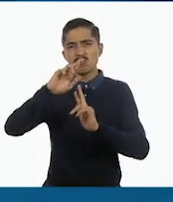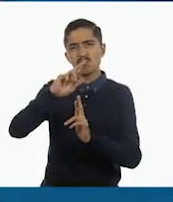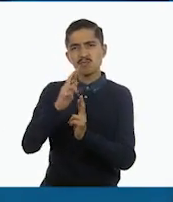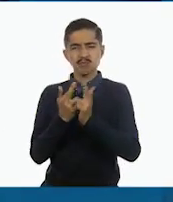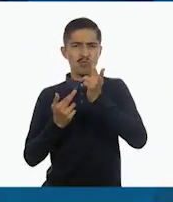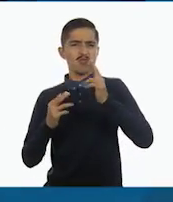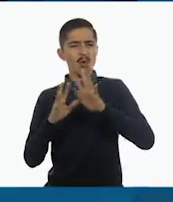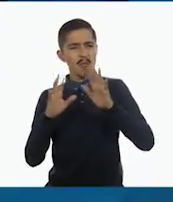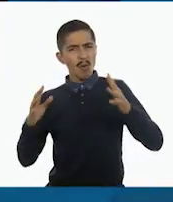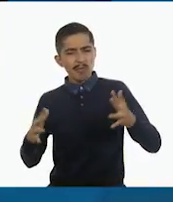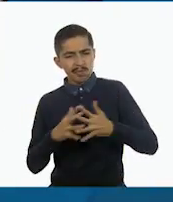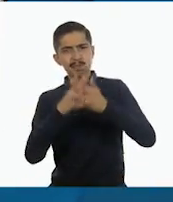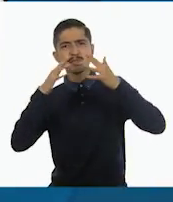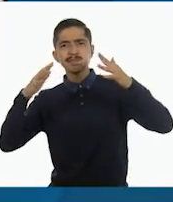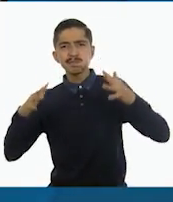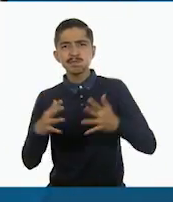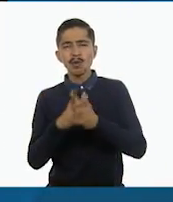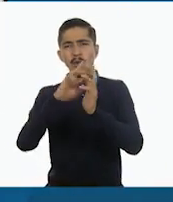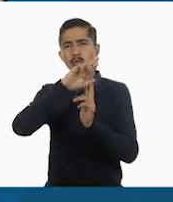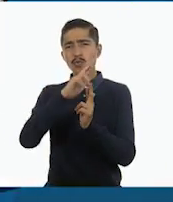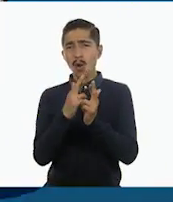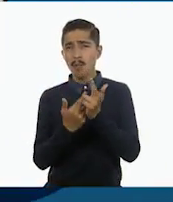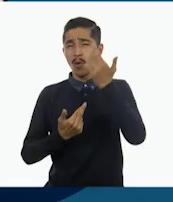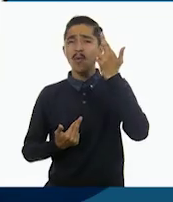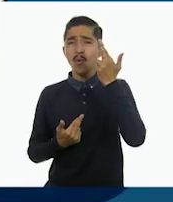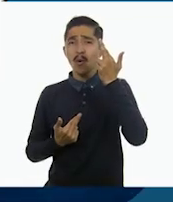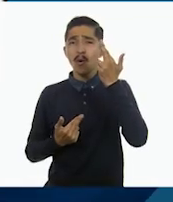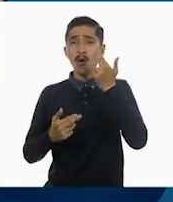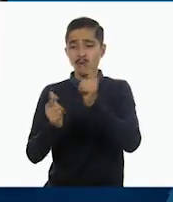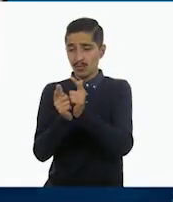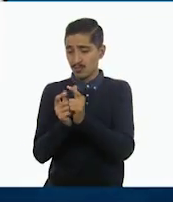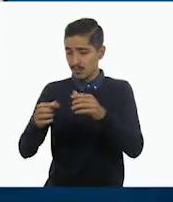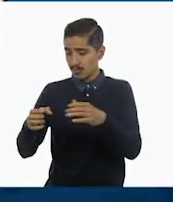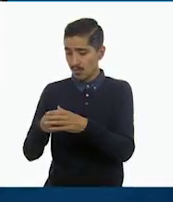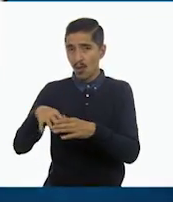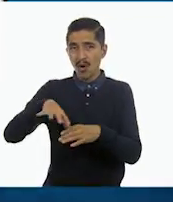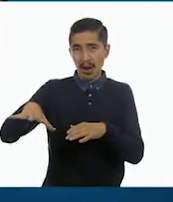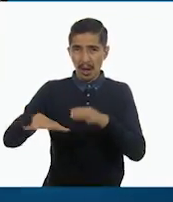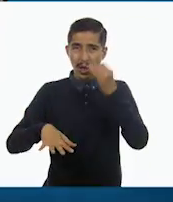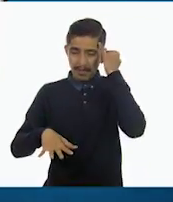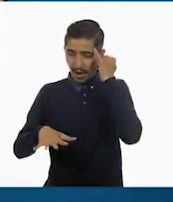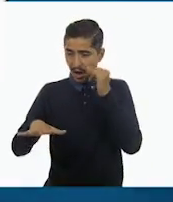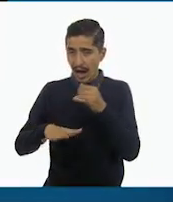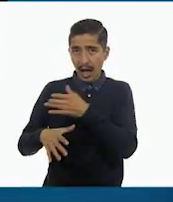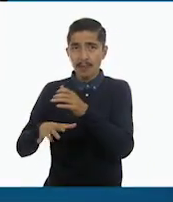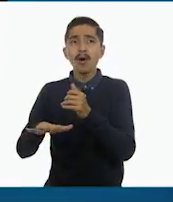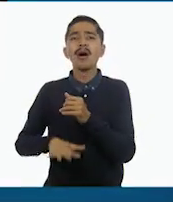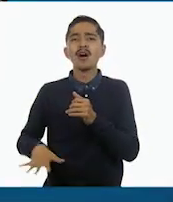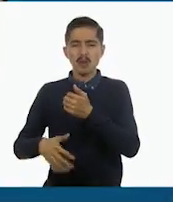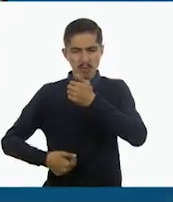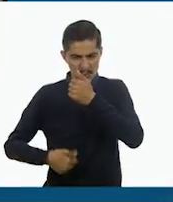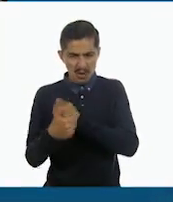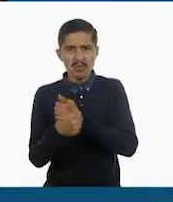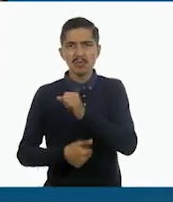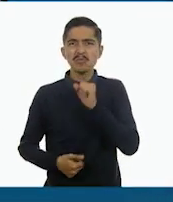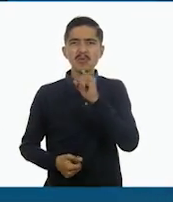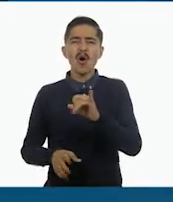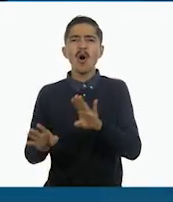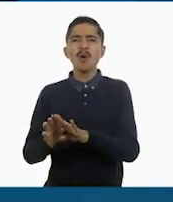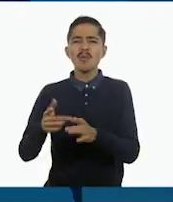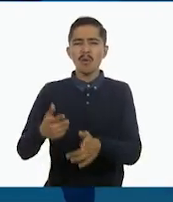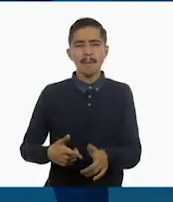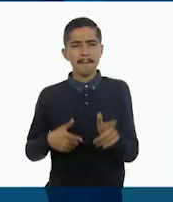armada. Una revolución en la que los sectores populares rurales participaron tomando las